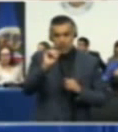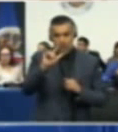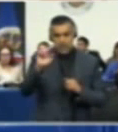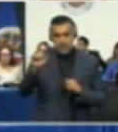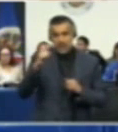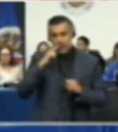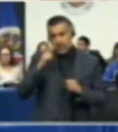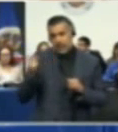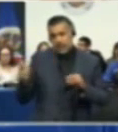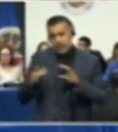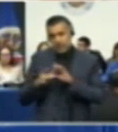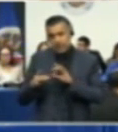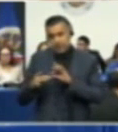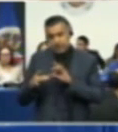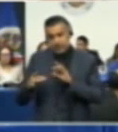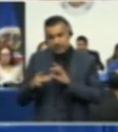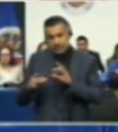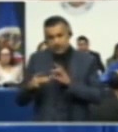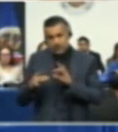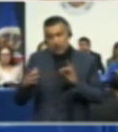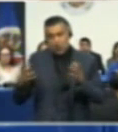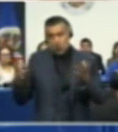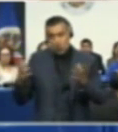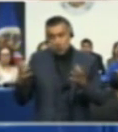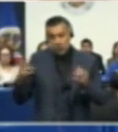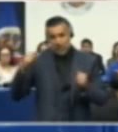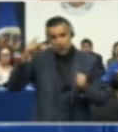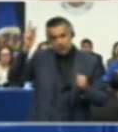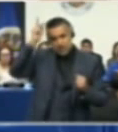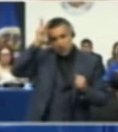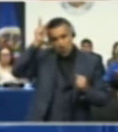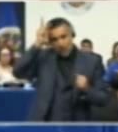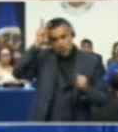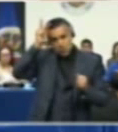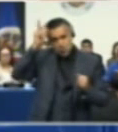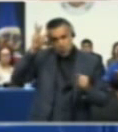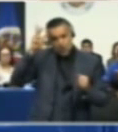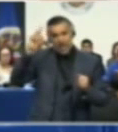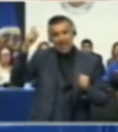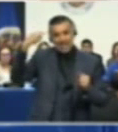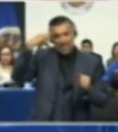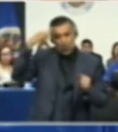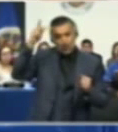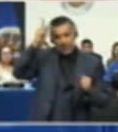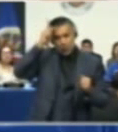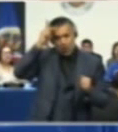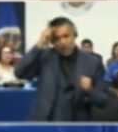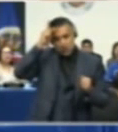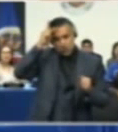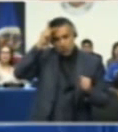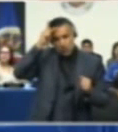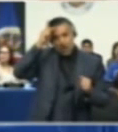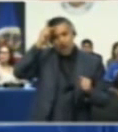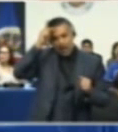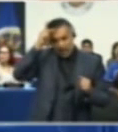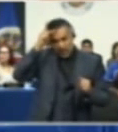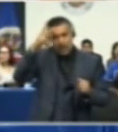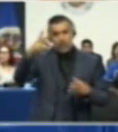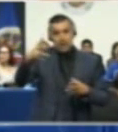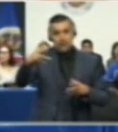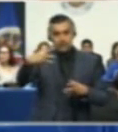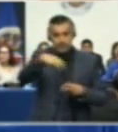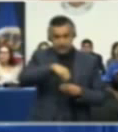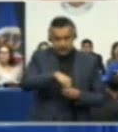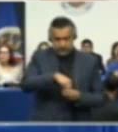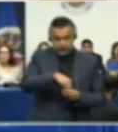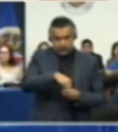Estado peruano ha asumido en el marco de la ley en relación a la capacidad jurídica, en concordancia con el artículo 12 de la